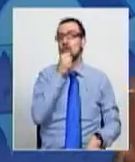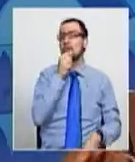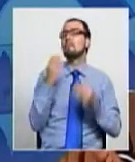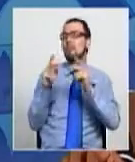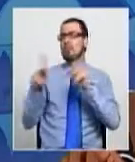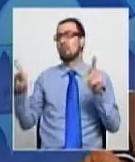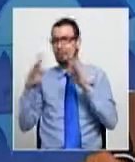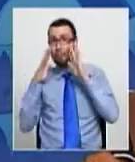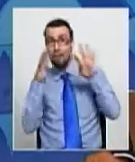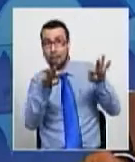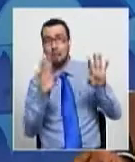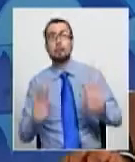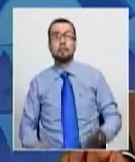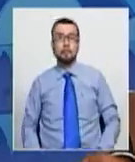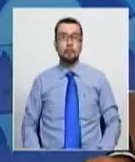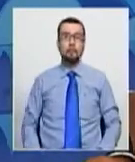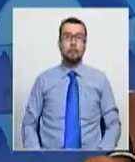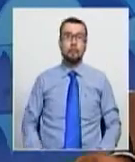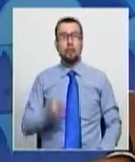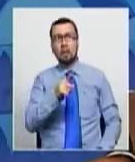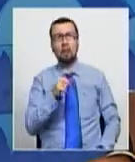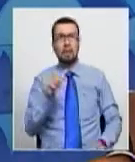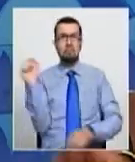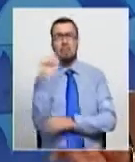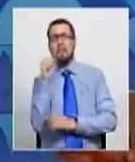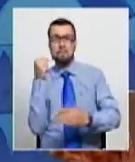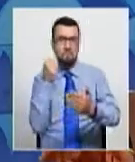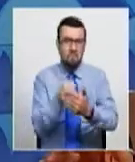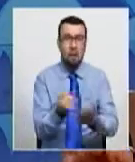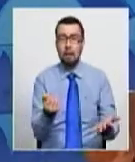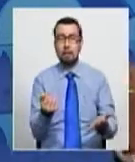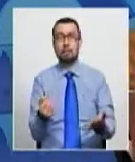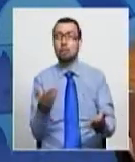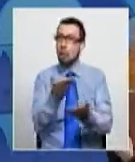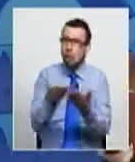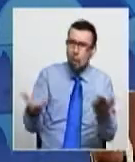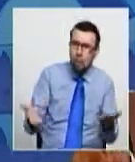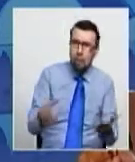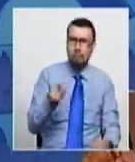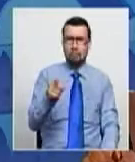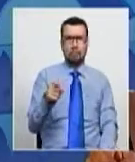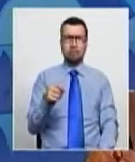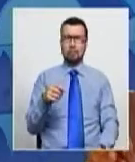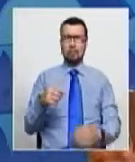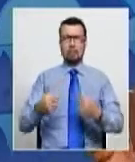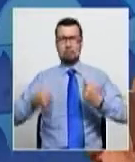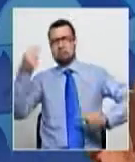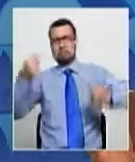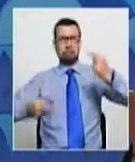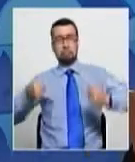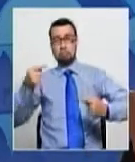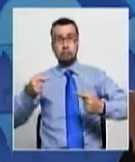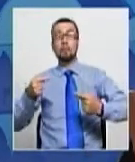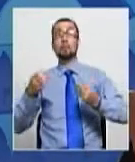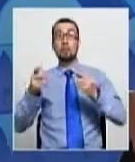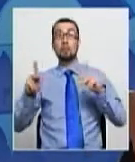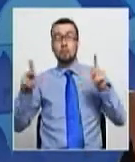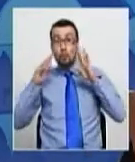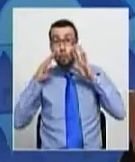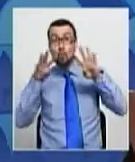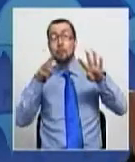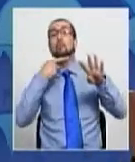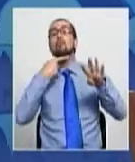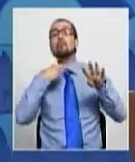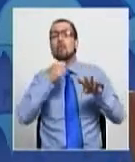existir personas que cometen actos generalmente no pacíficos y allí se configura gran